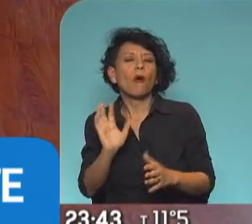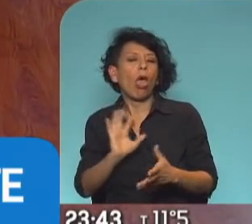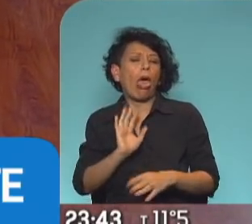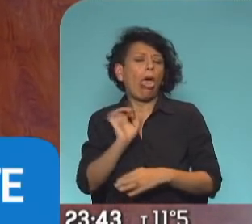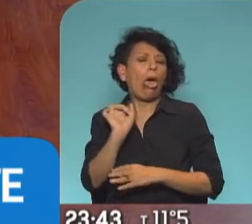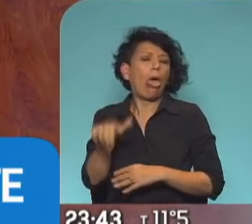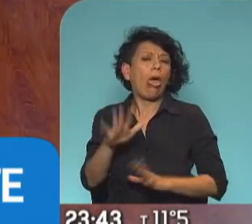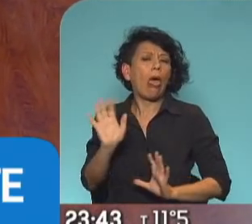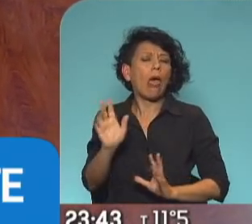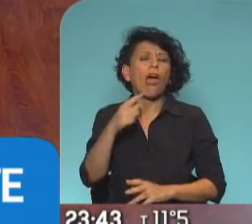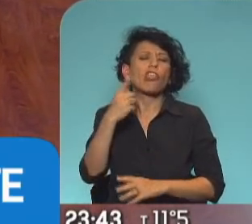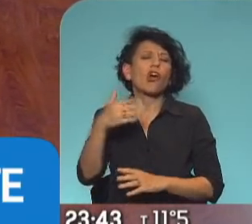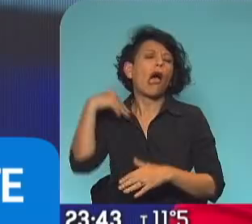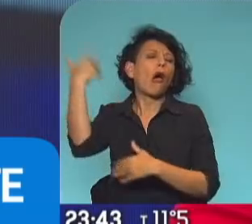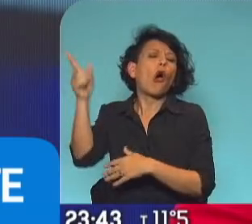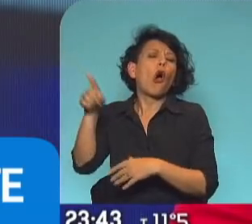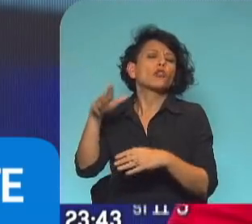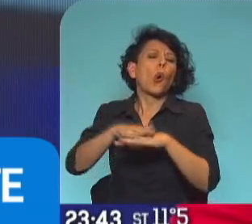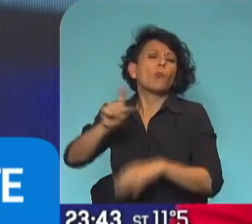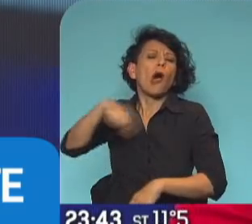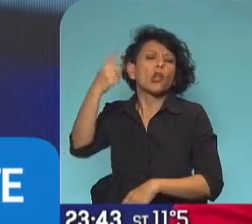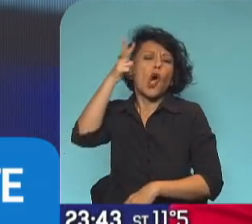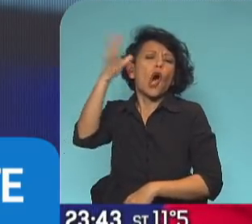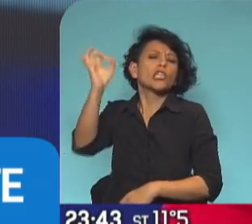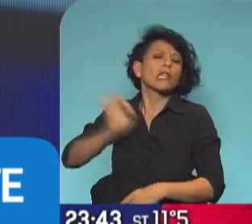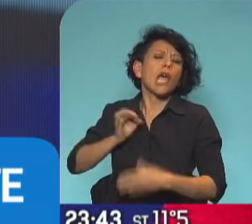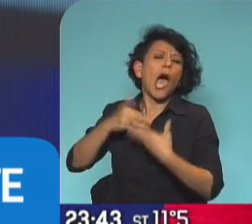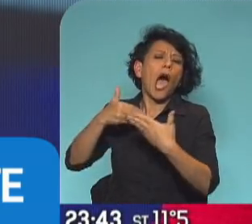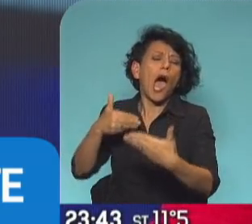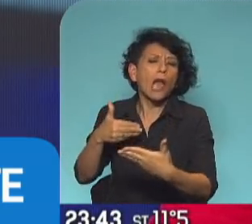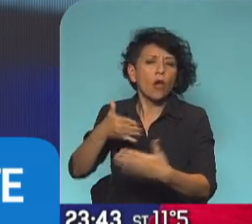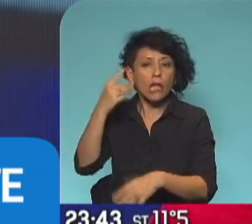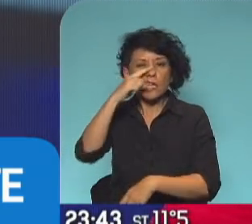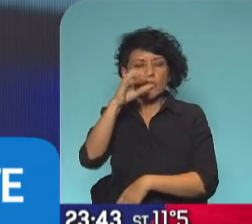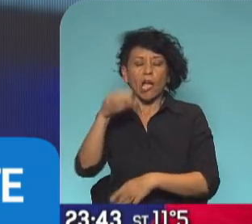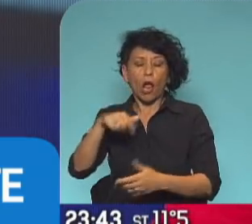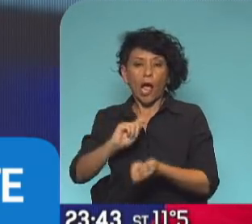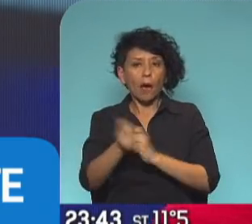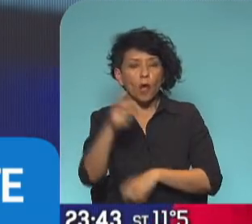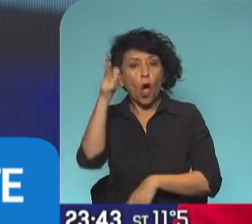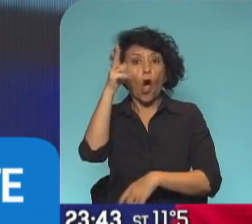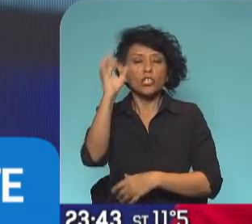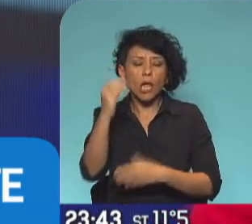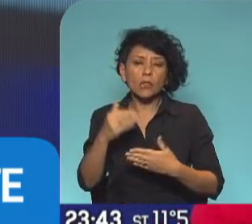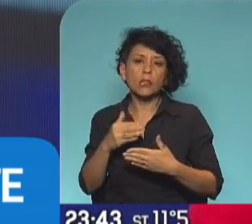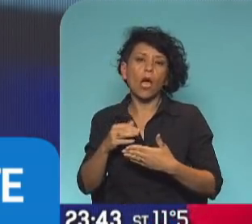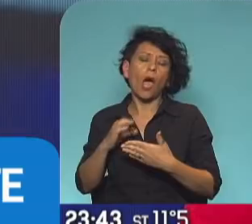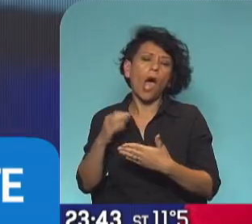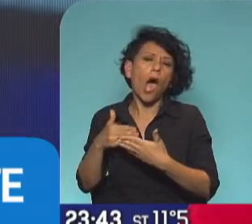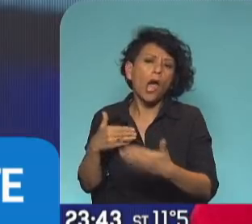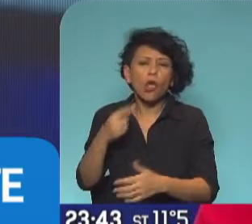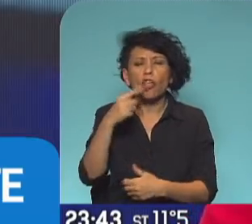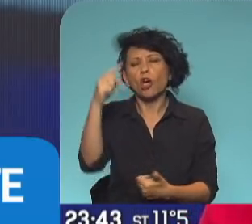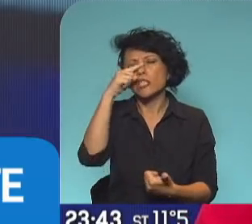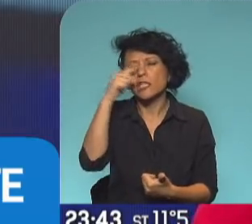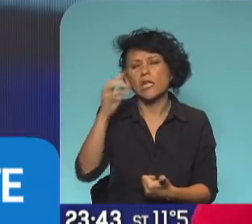de 80 años, extendió la época de la perdición argentina a 80, habló 77 años